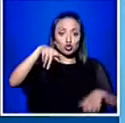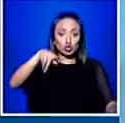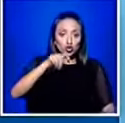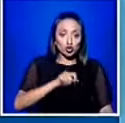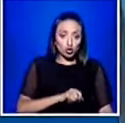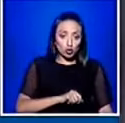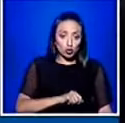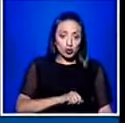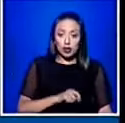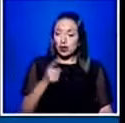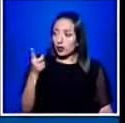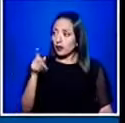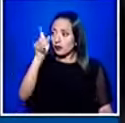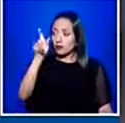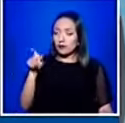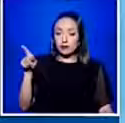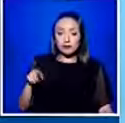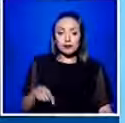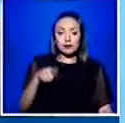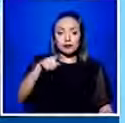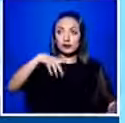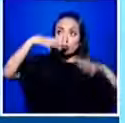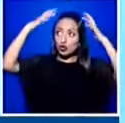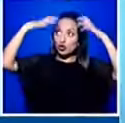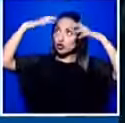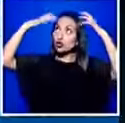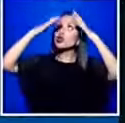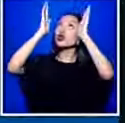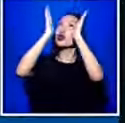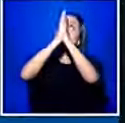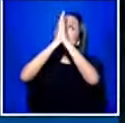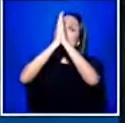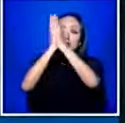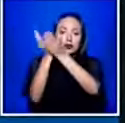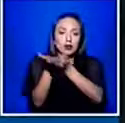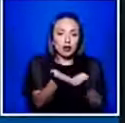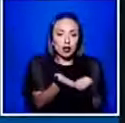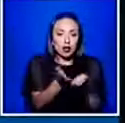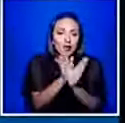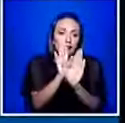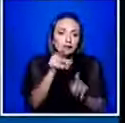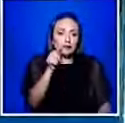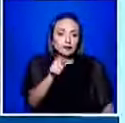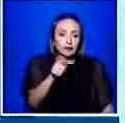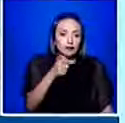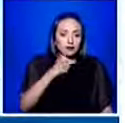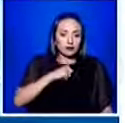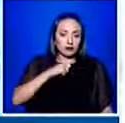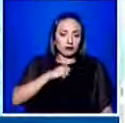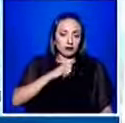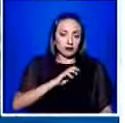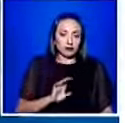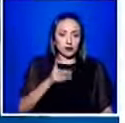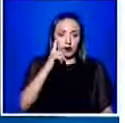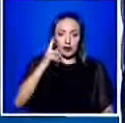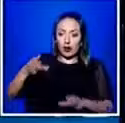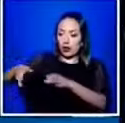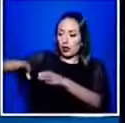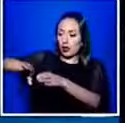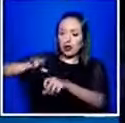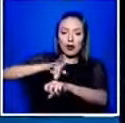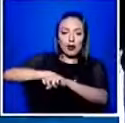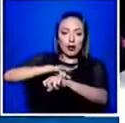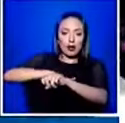ahí están los vecinos aprovechando que llovió, bendito sea Dios que llovió, cogieron en la tina, cogieron ahí en el balde,